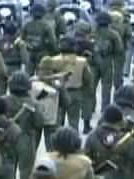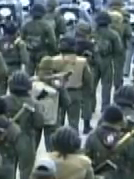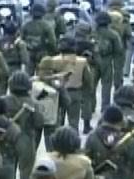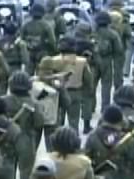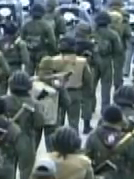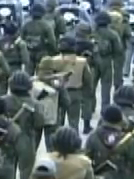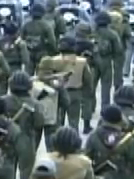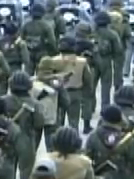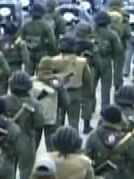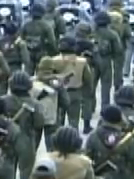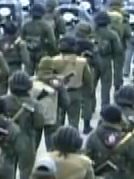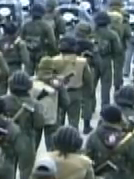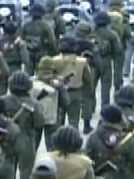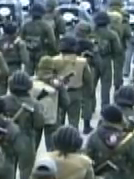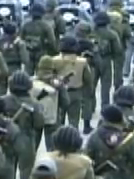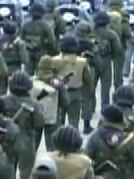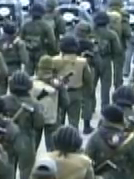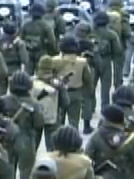y